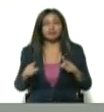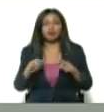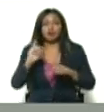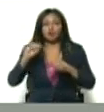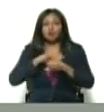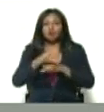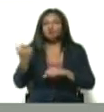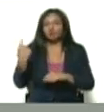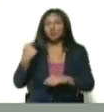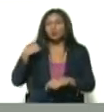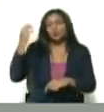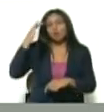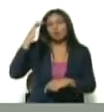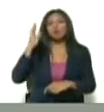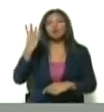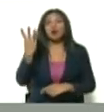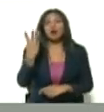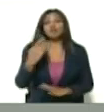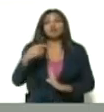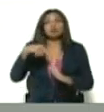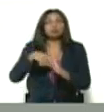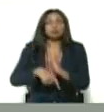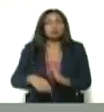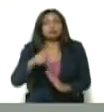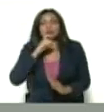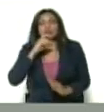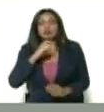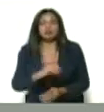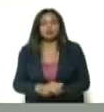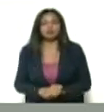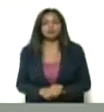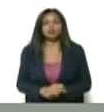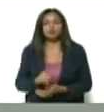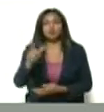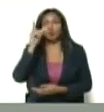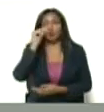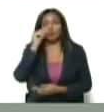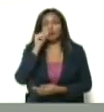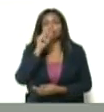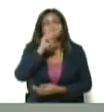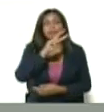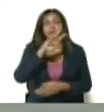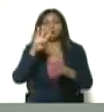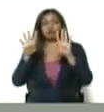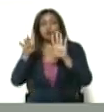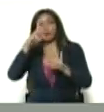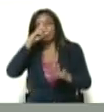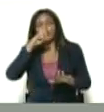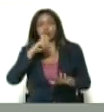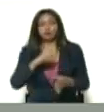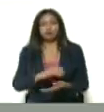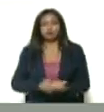4 casos profundos. Un caso de un hombre de 29 años,